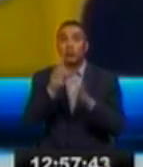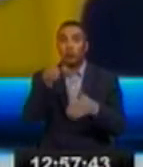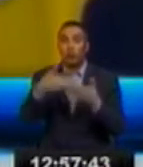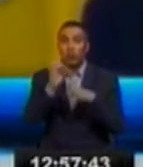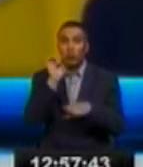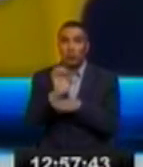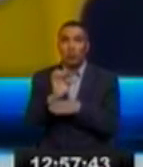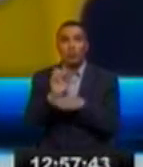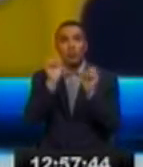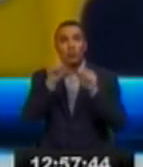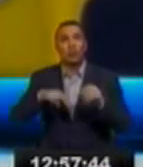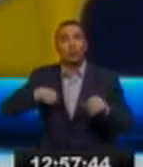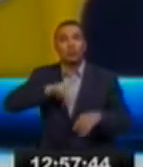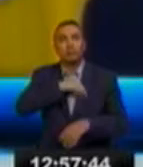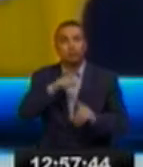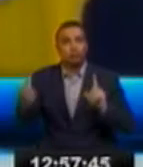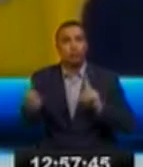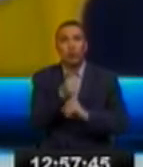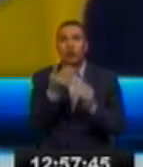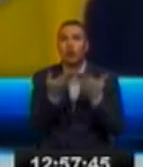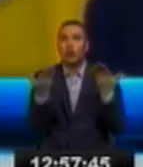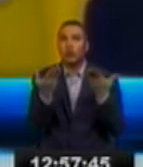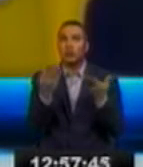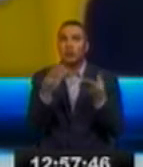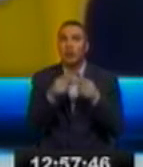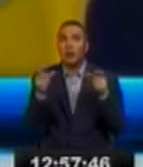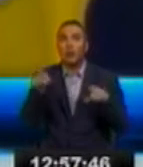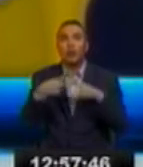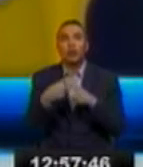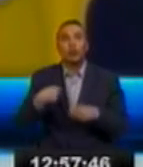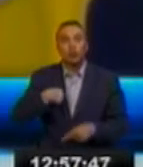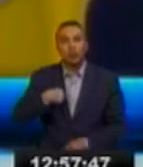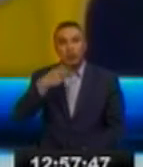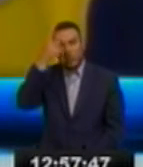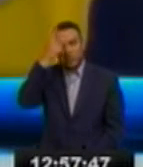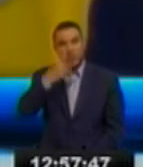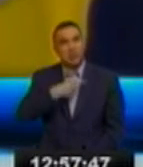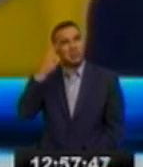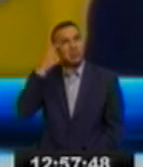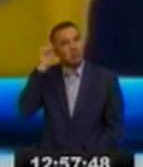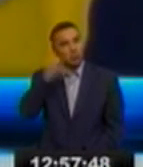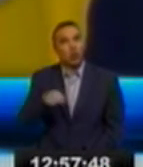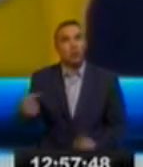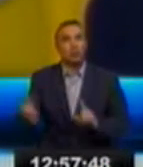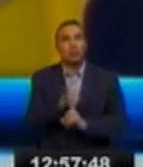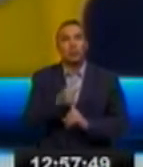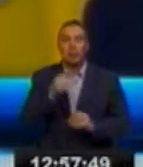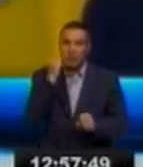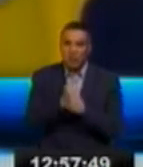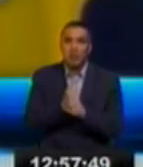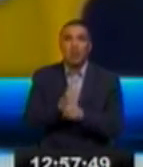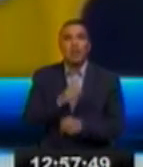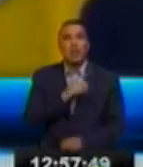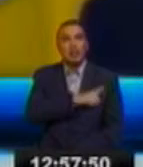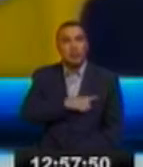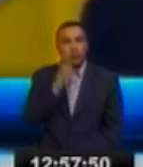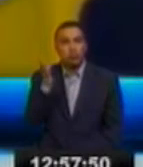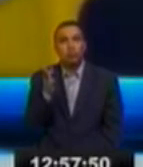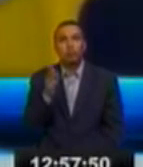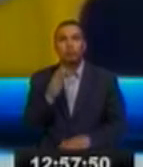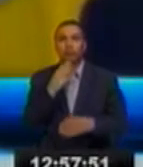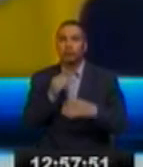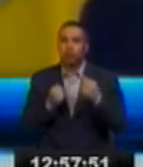ecuatorianos podemos conseguir cosas grandes si nos lo proponemos, si somos metódicos en el día a día, disciplinados,